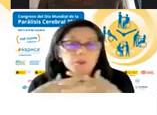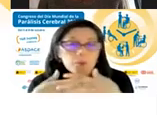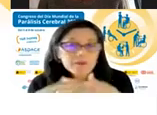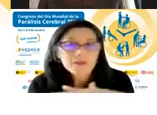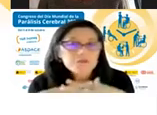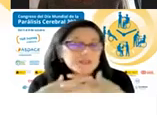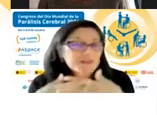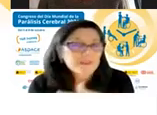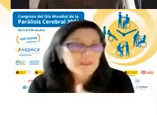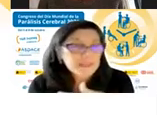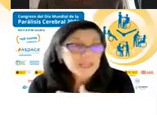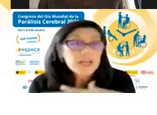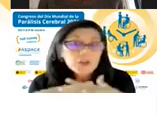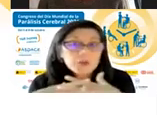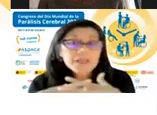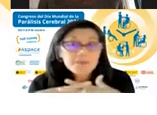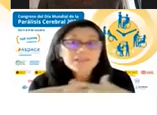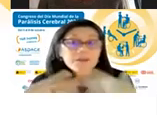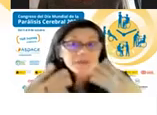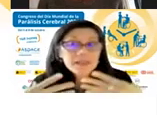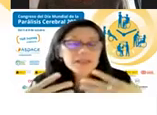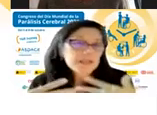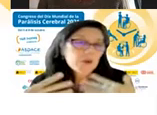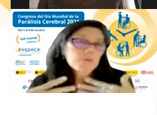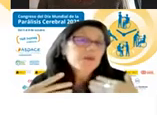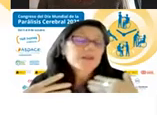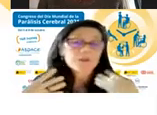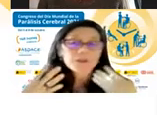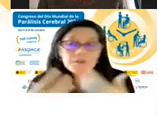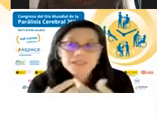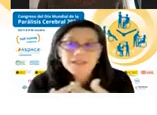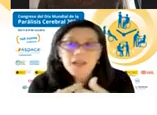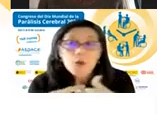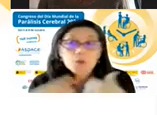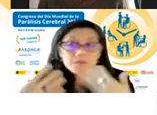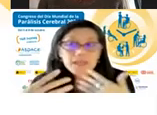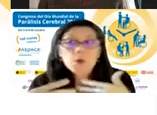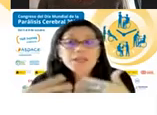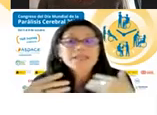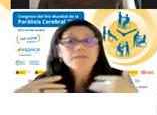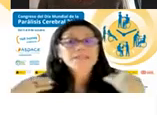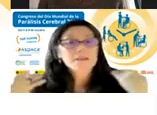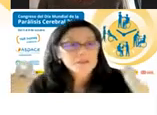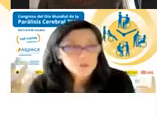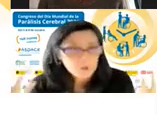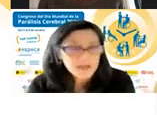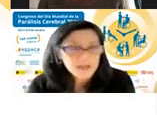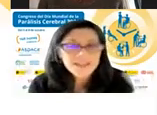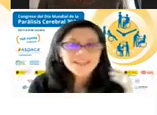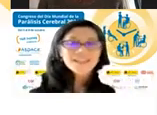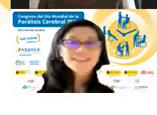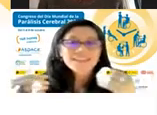nuestras preocupaciones, nuestras vivencias, donde también las familias han comido alrededor de la mesa. Pues bien, hoy en esa mesa